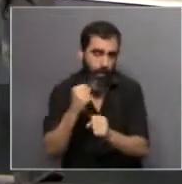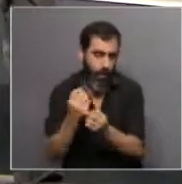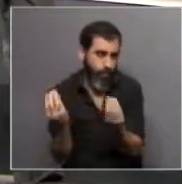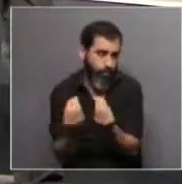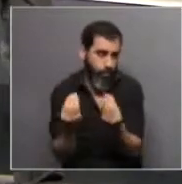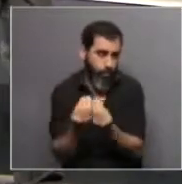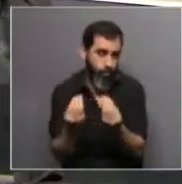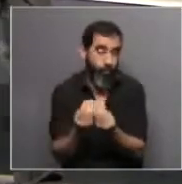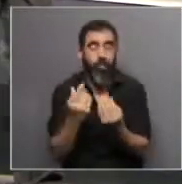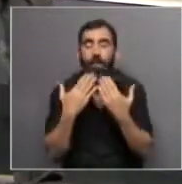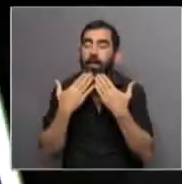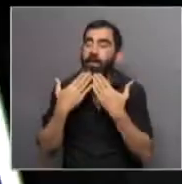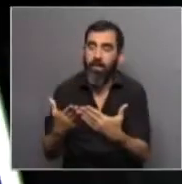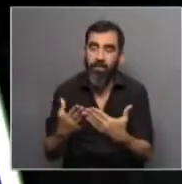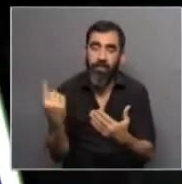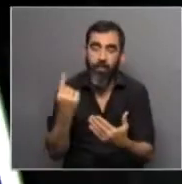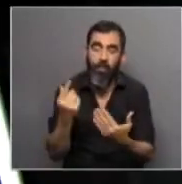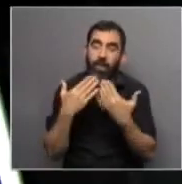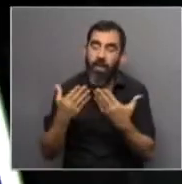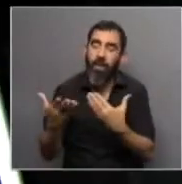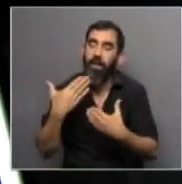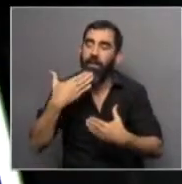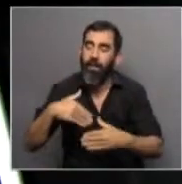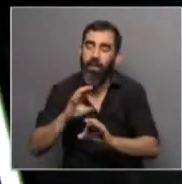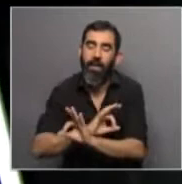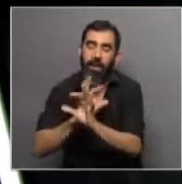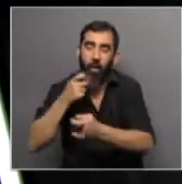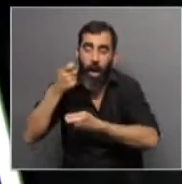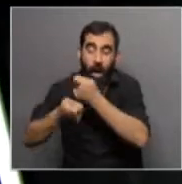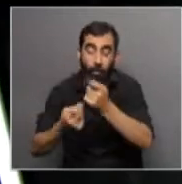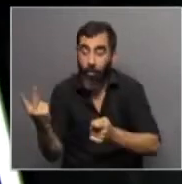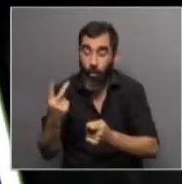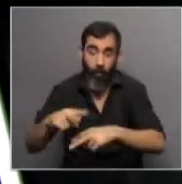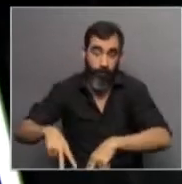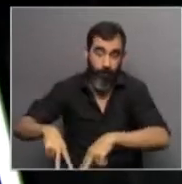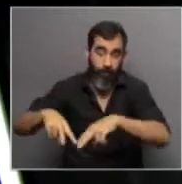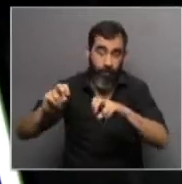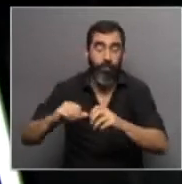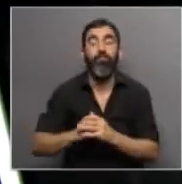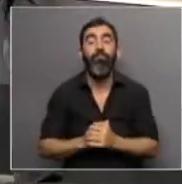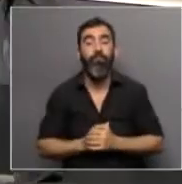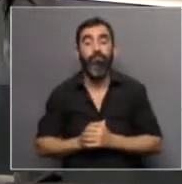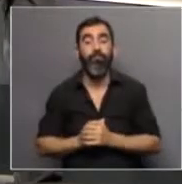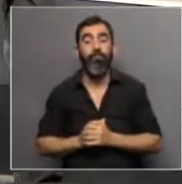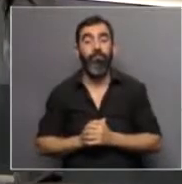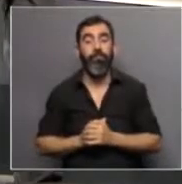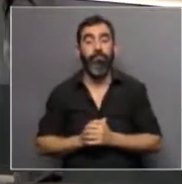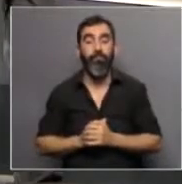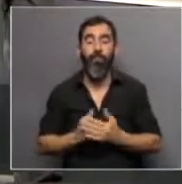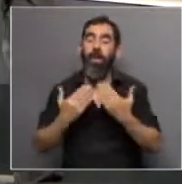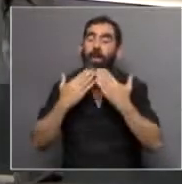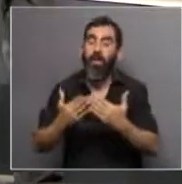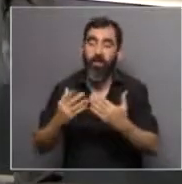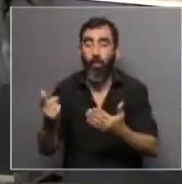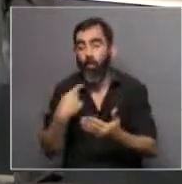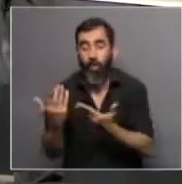destajo. Así que gracias por hoy, gracias por ayudarnos a entender el aporte de estos investigadores y la seguimos pronto. Bueno, muchísimas